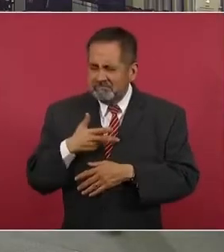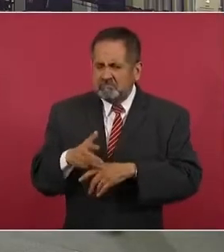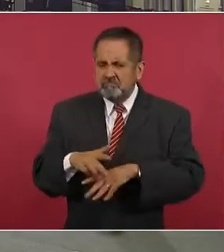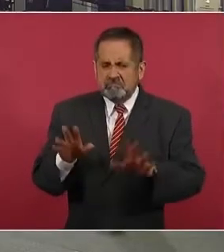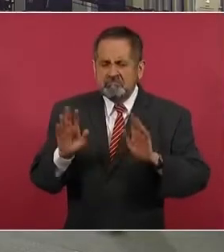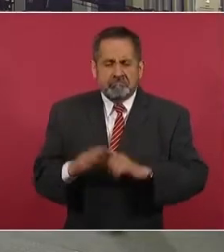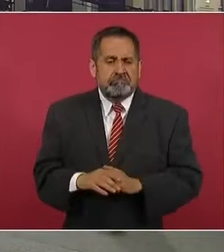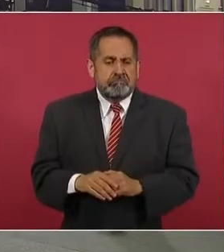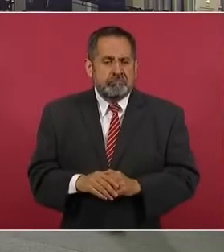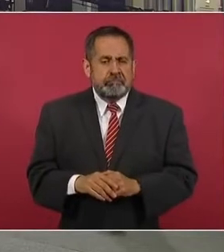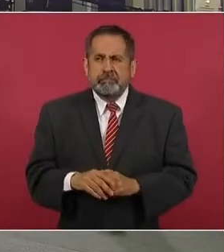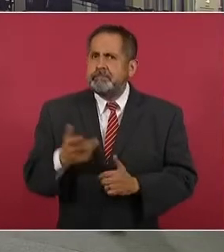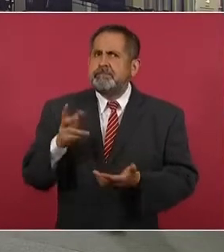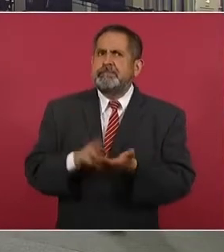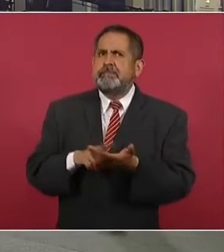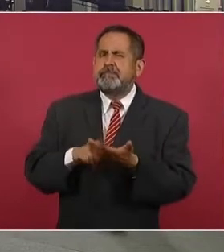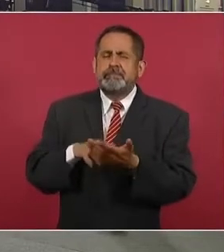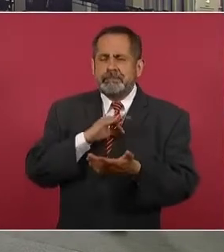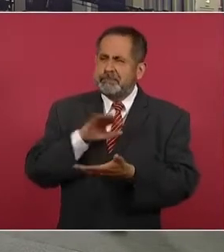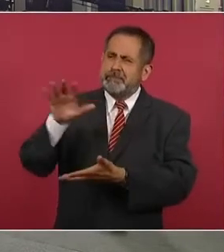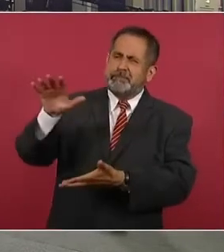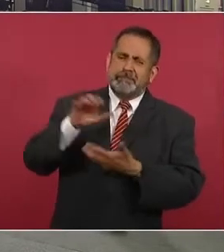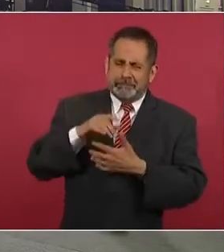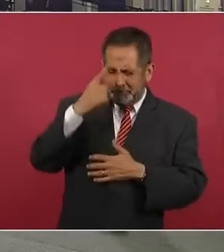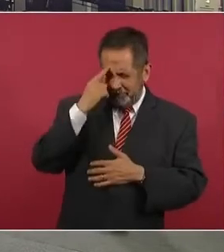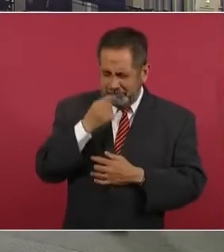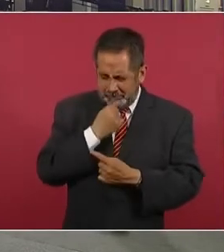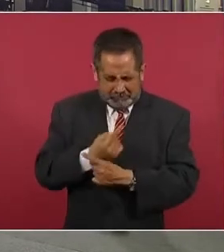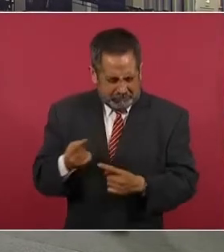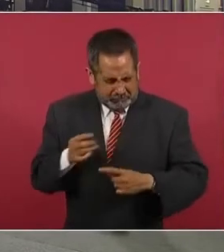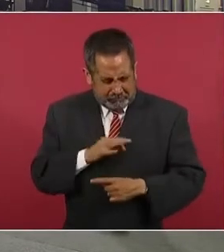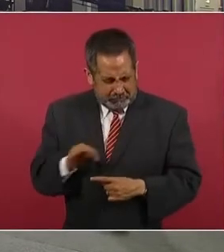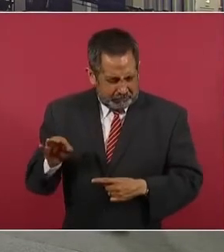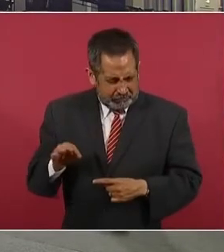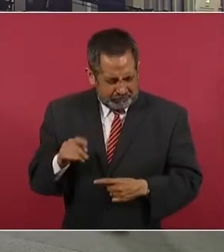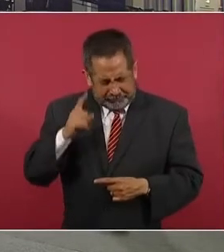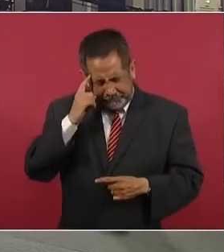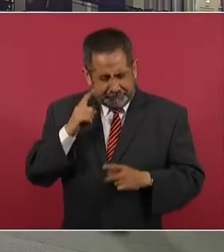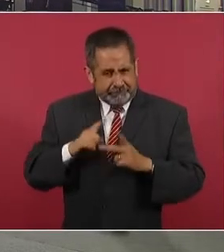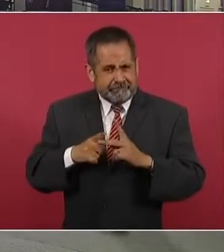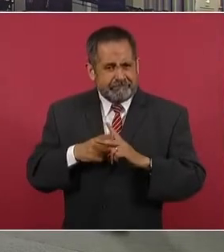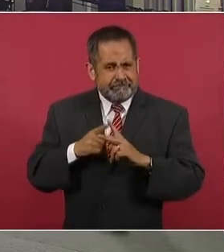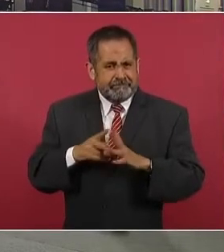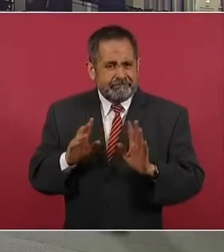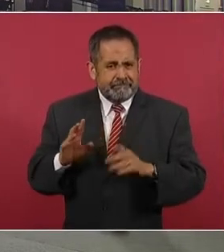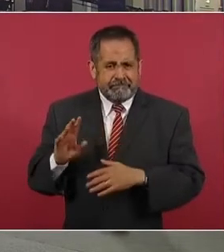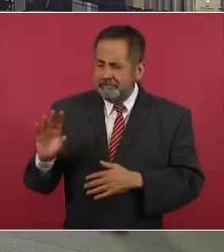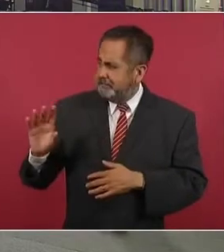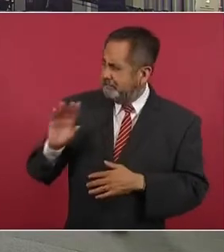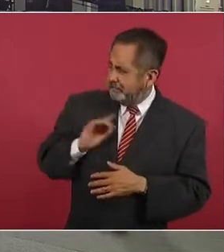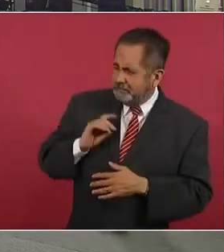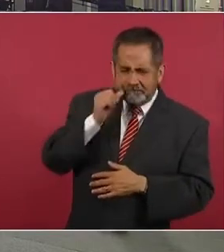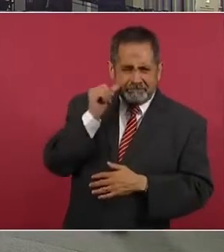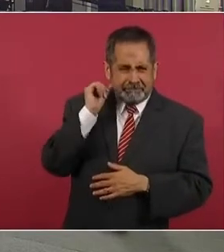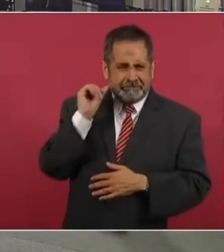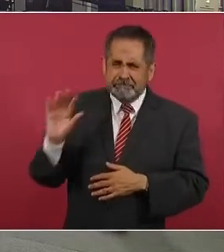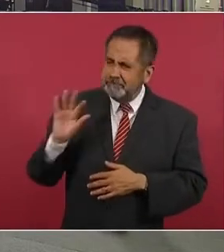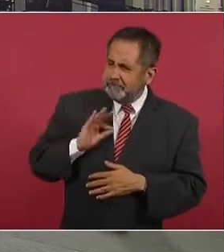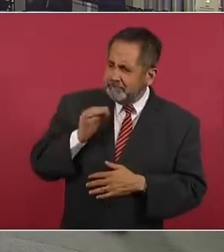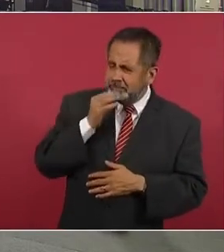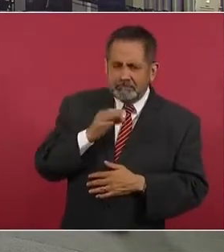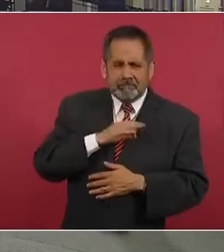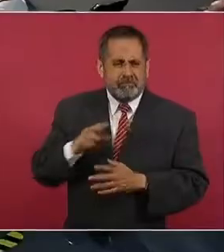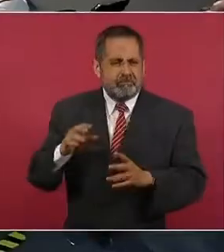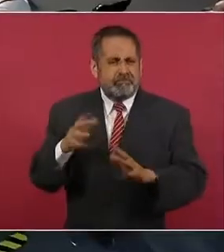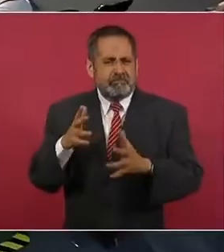y nos cuestan las vacunas para los niños, según lo que nos informaron ayer, alrededor